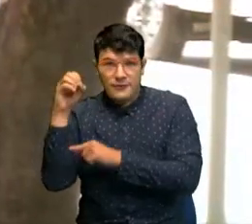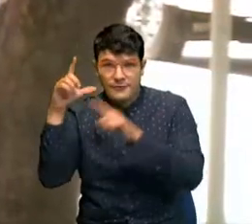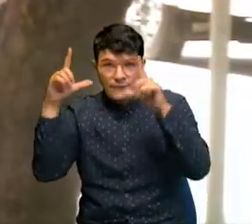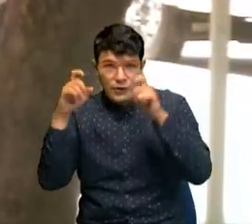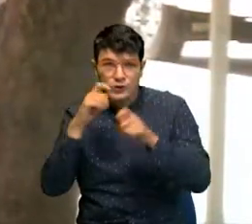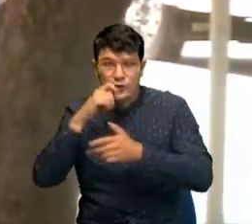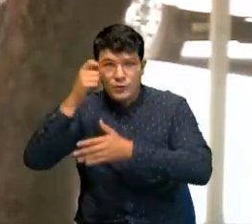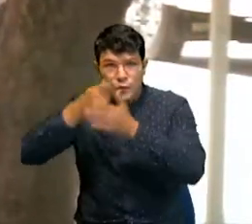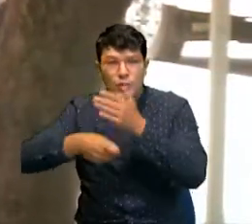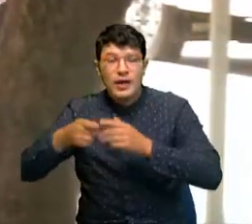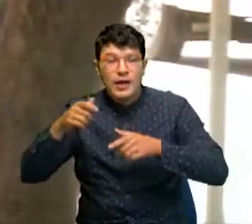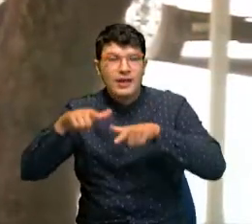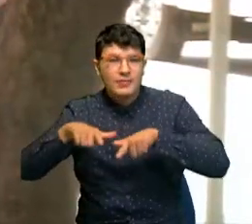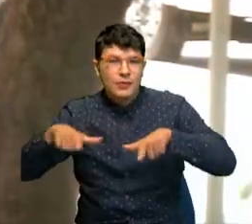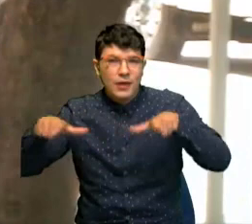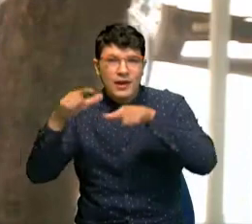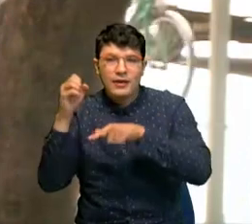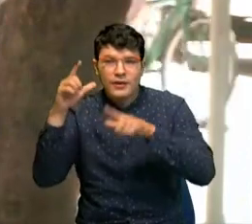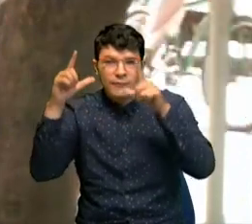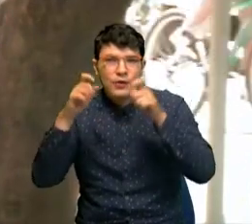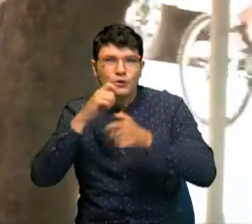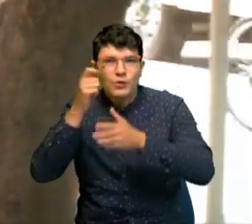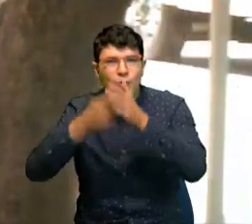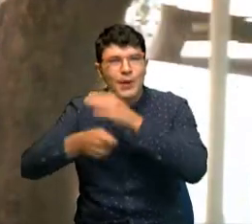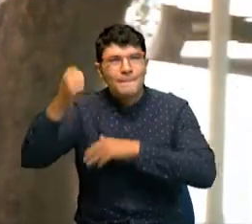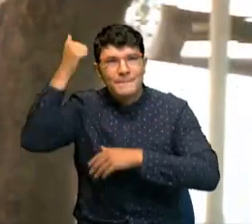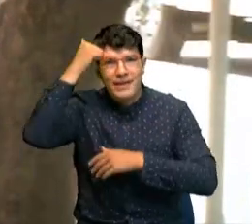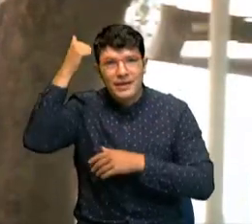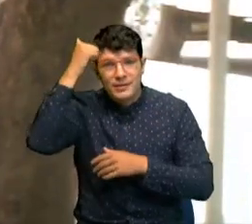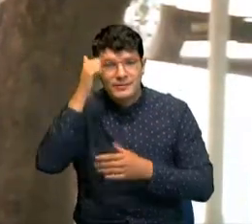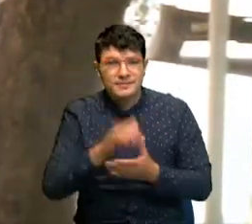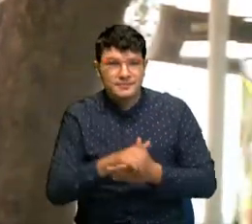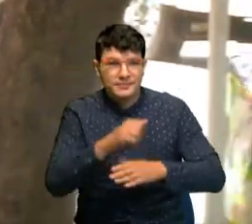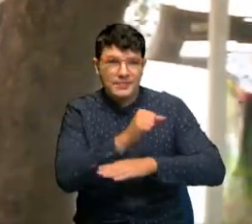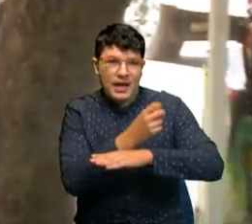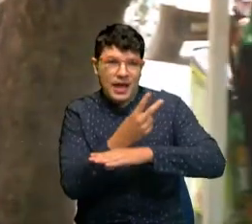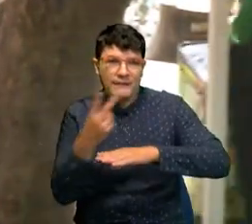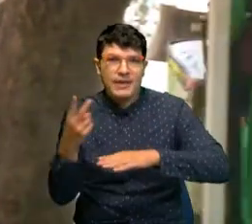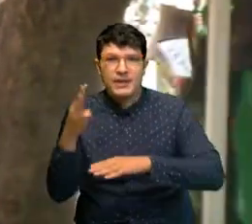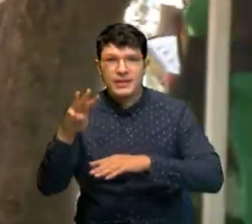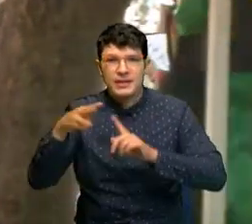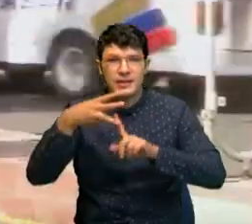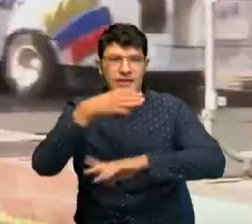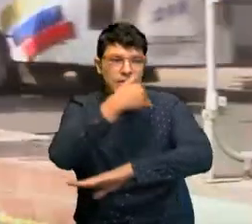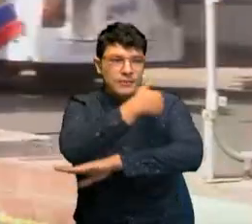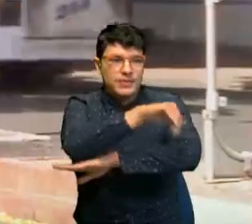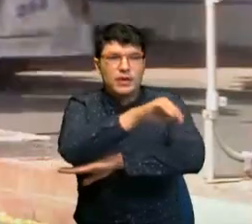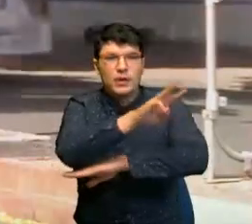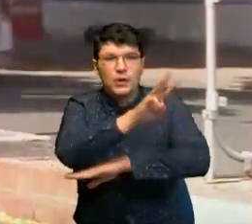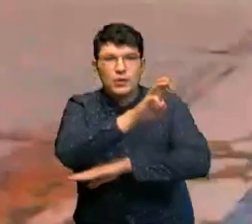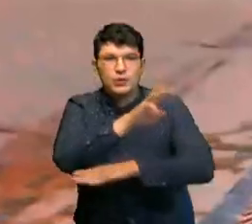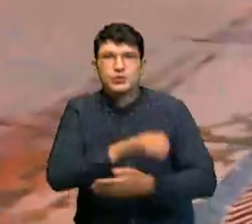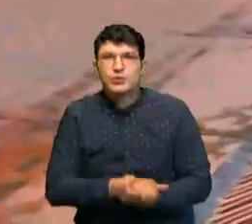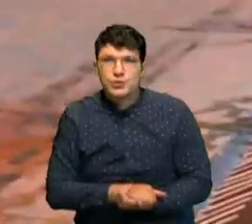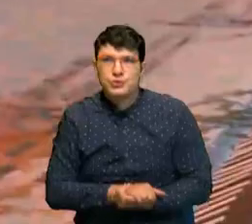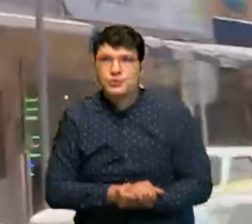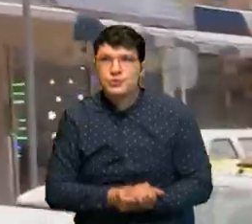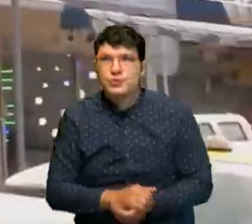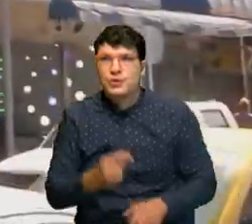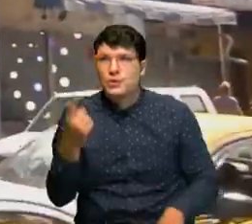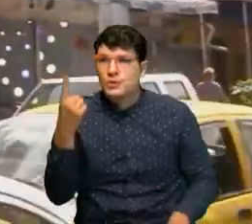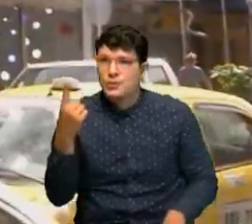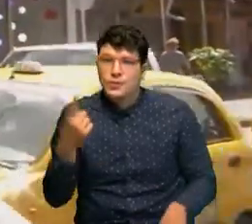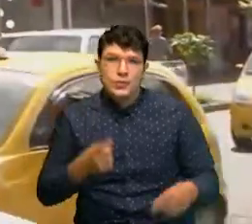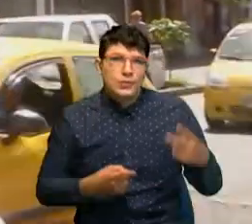de ellos está ubicado en pleno corazón del centro de la ciudad, en la avenida Tercera, con calle Octava. Uno, dos